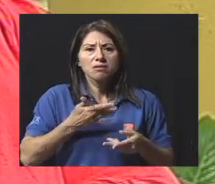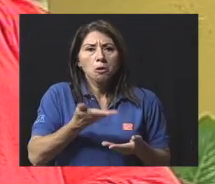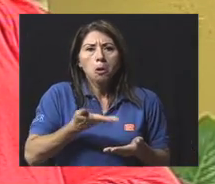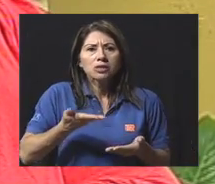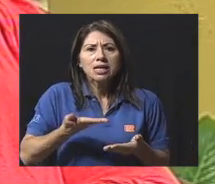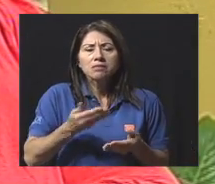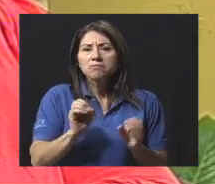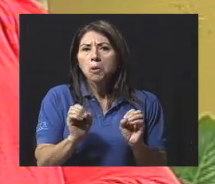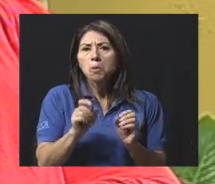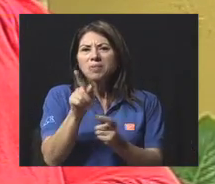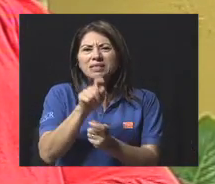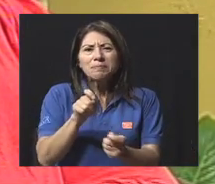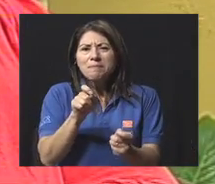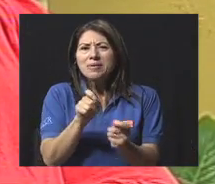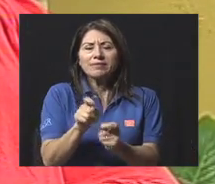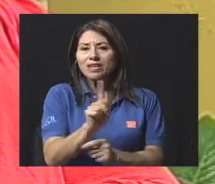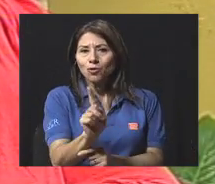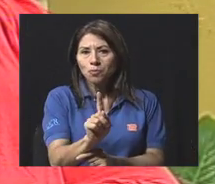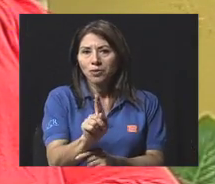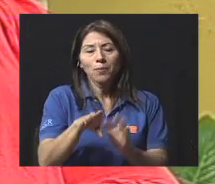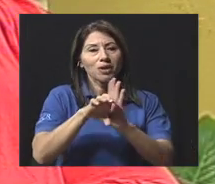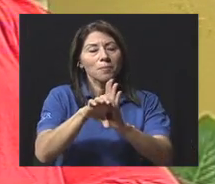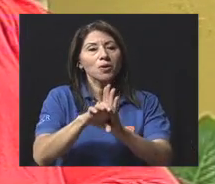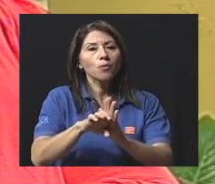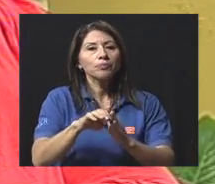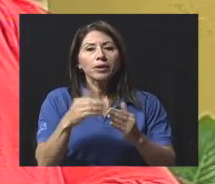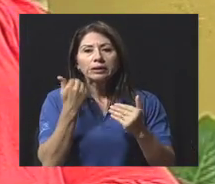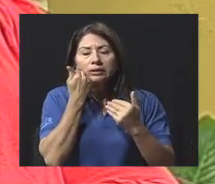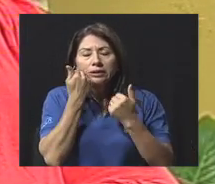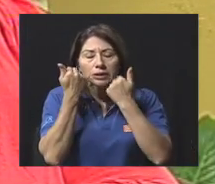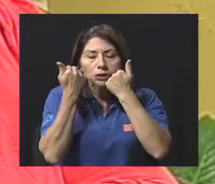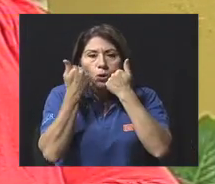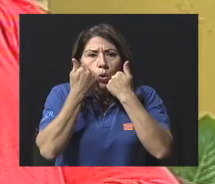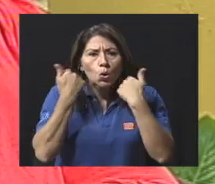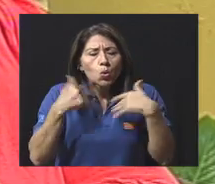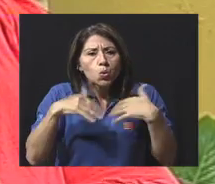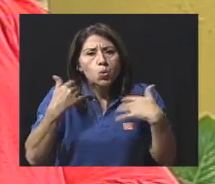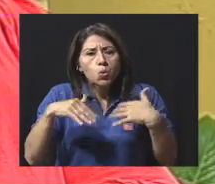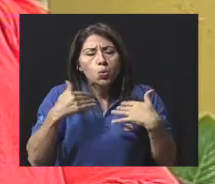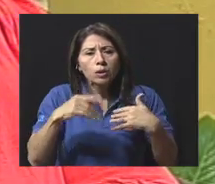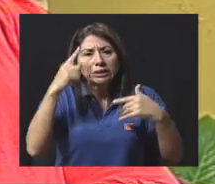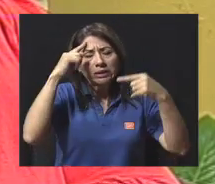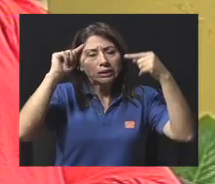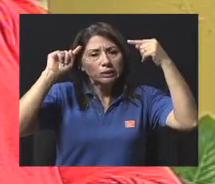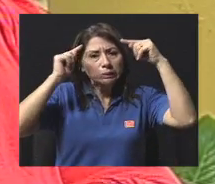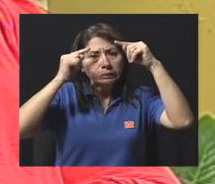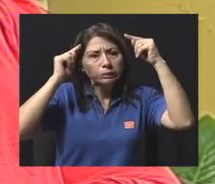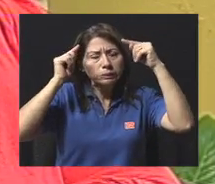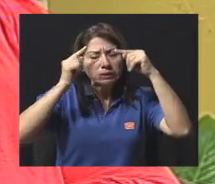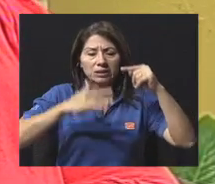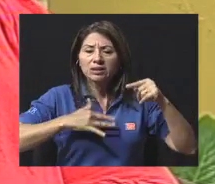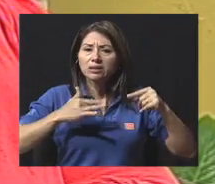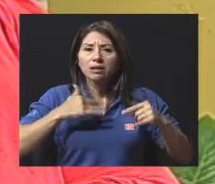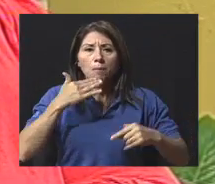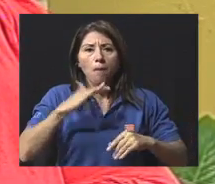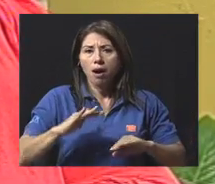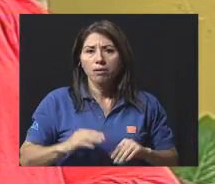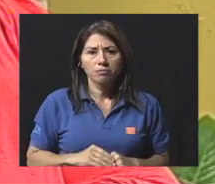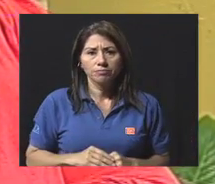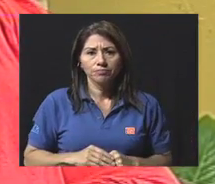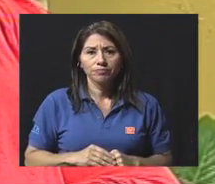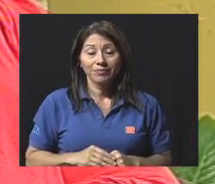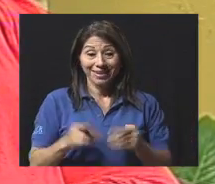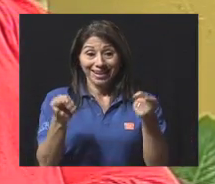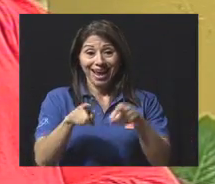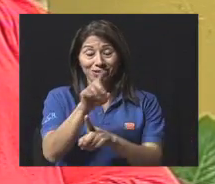síntomas inespecíficos es fiebre alta dolor de cabeza y malestar general en el caso del